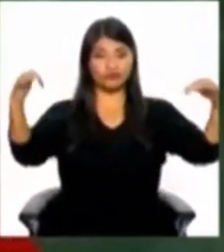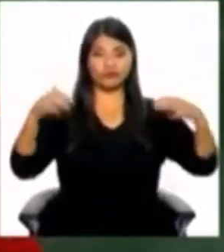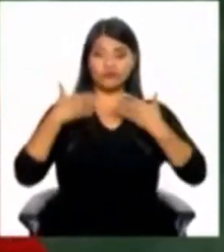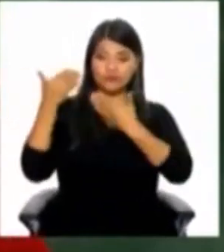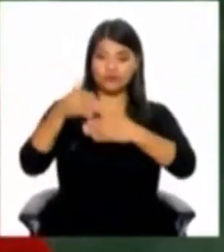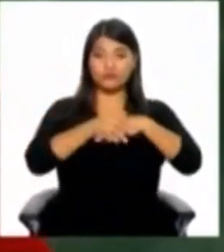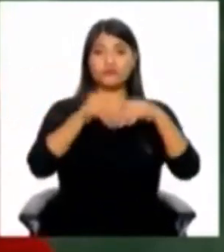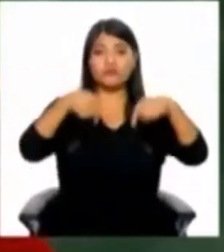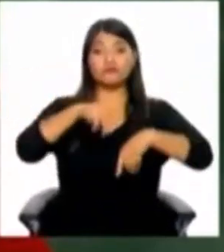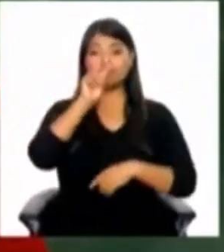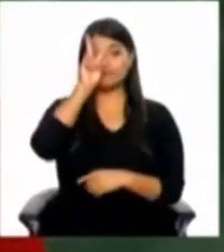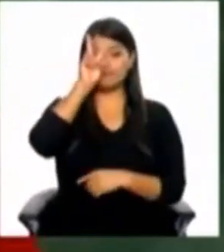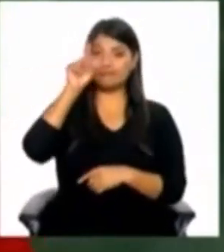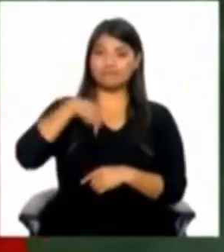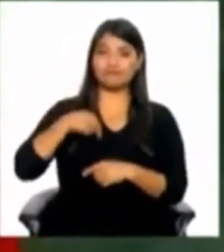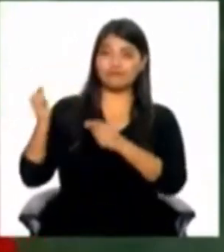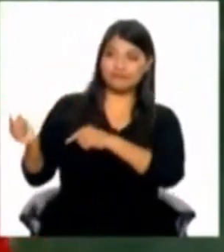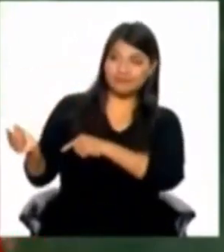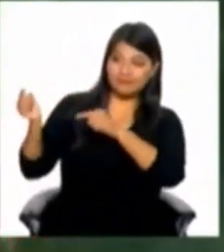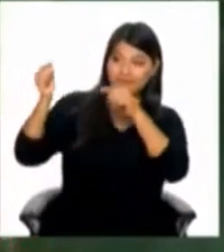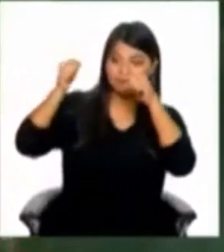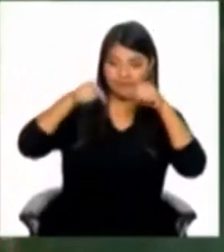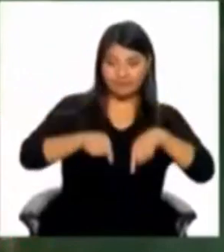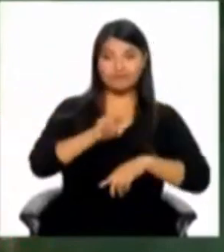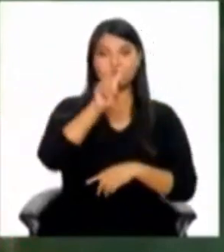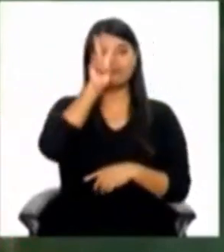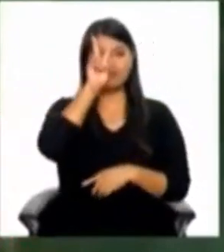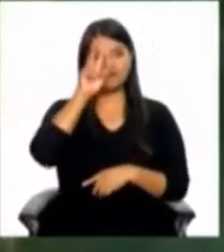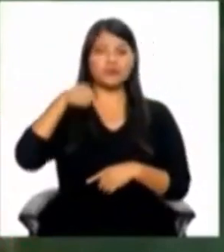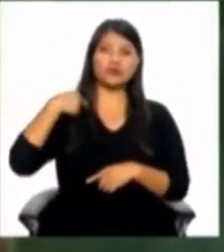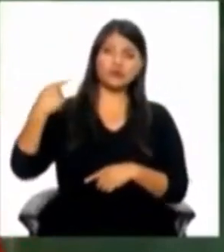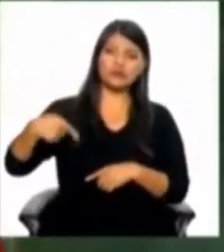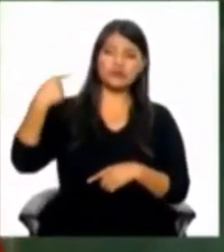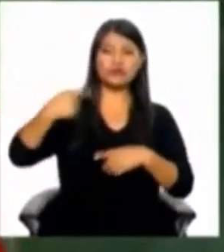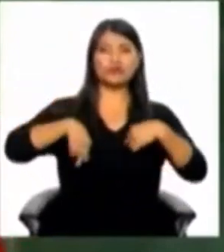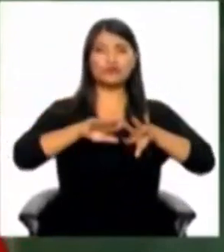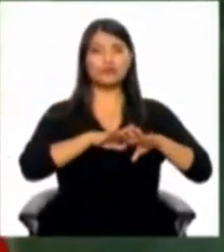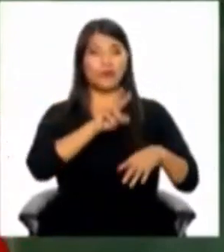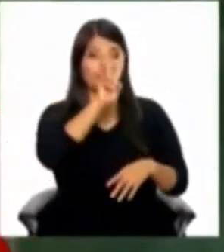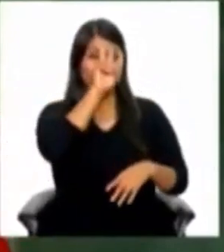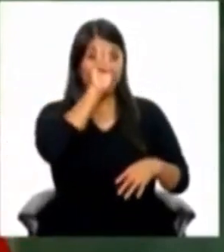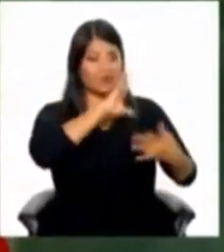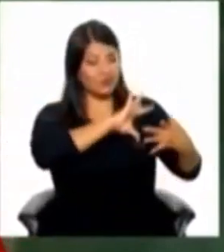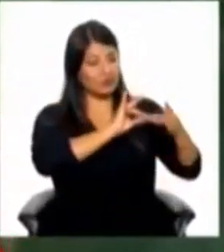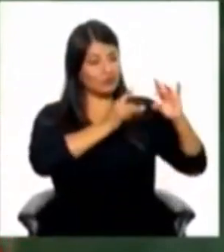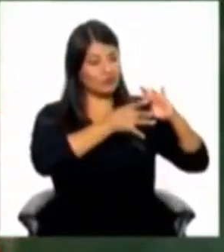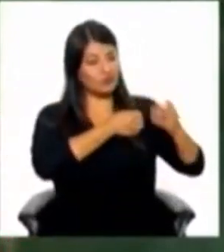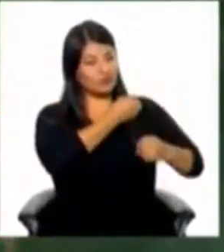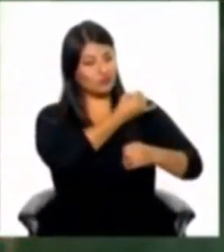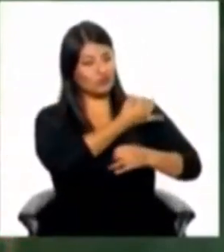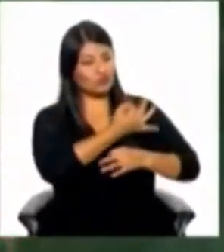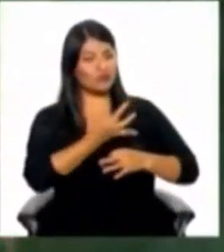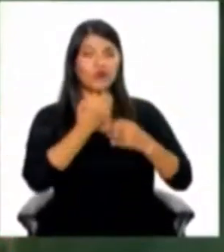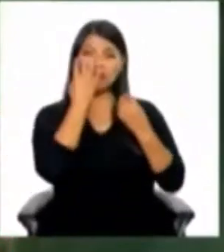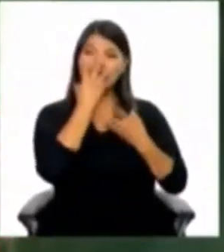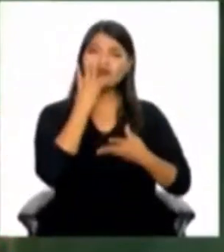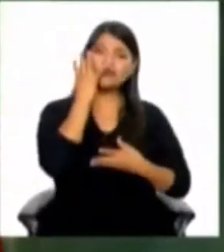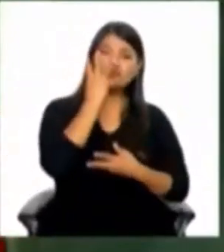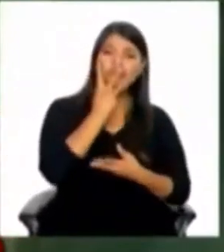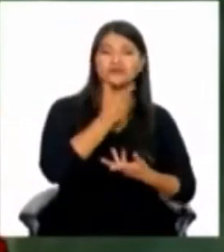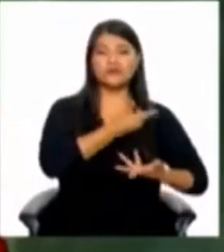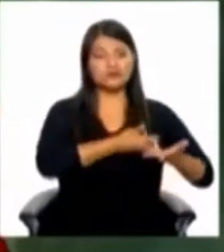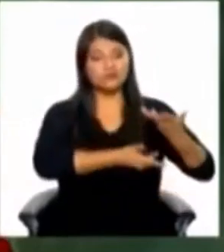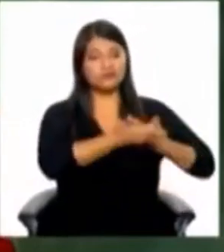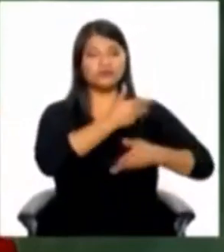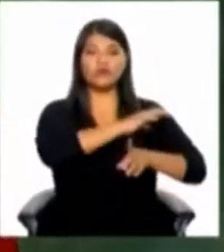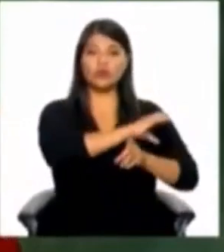Perú, un país con una enorme historia y riqueza cultural, que ha sido cuna de la civilización